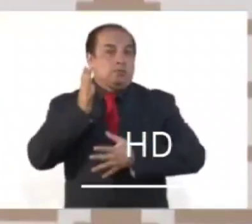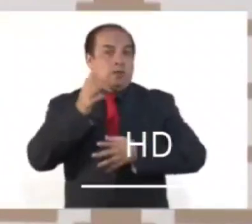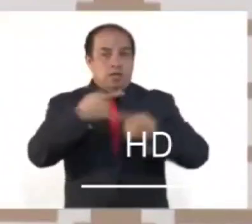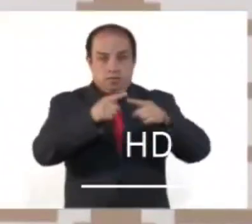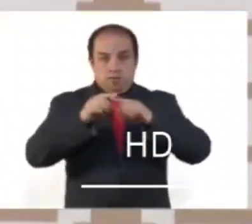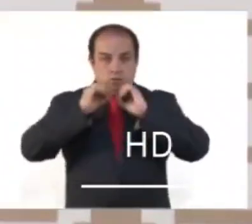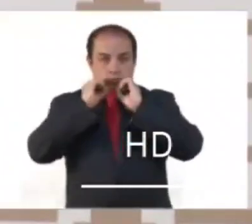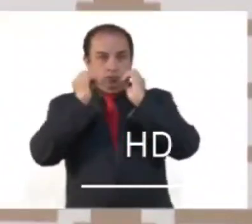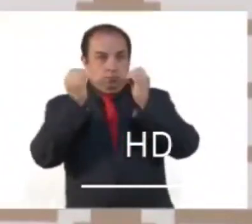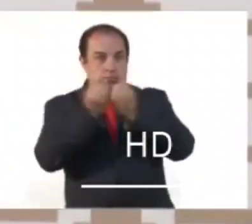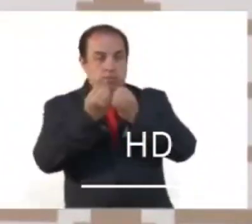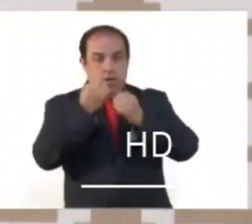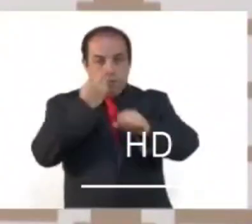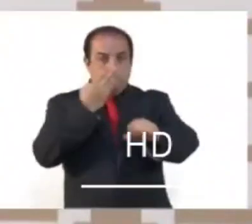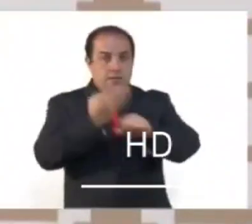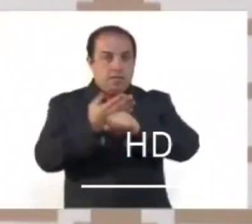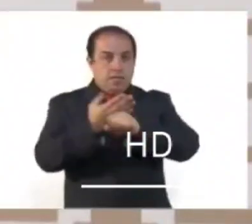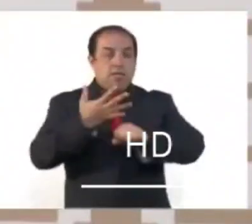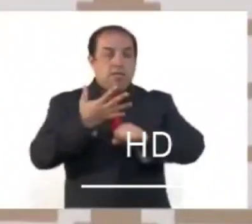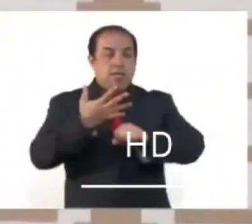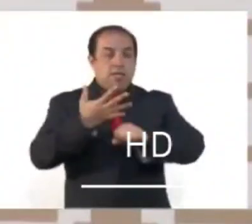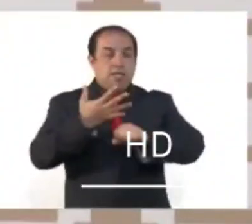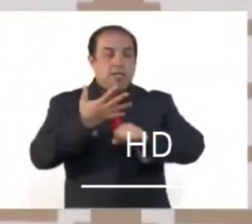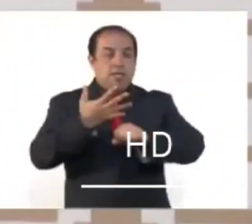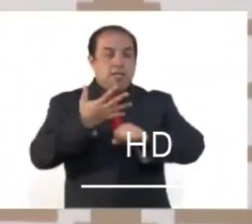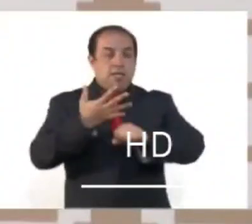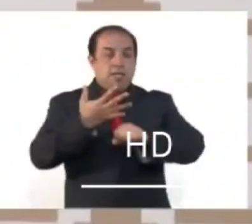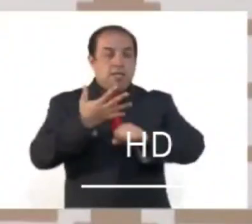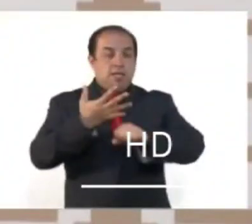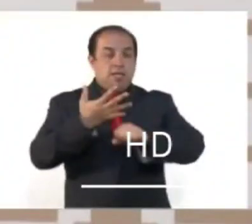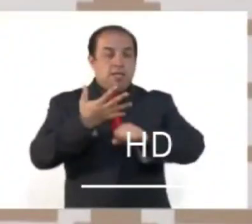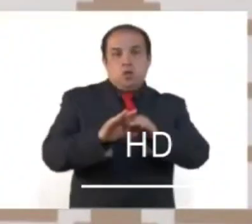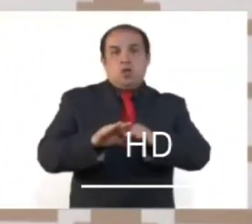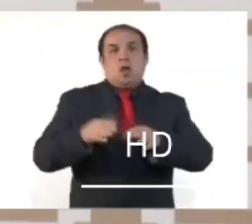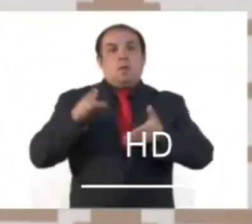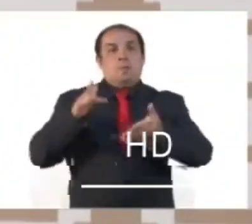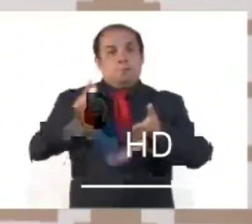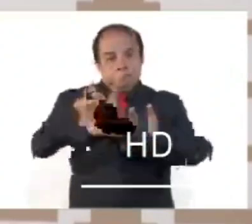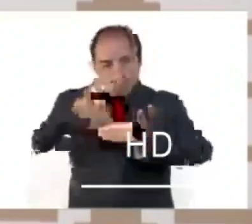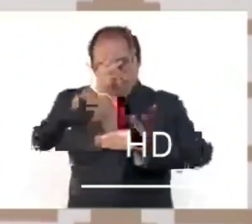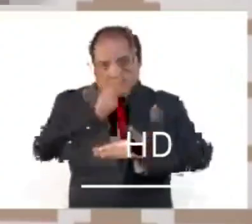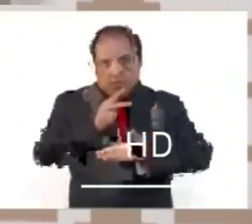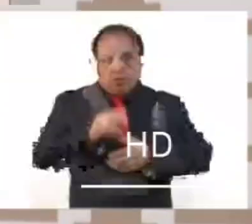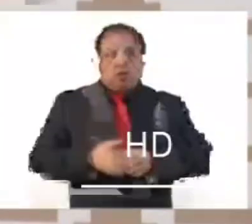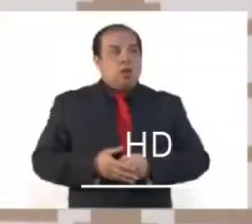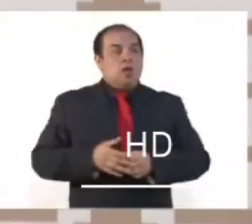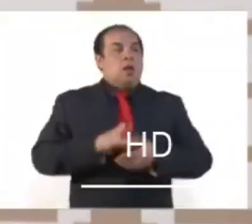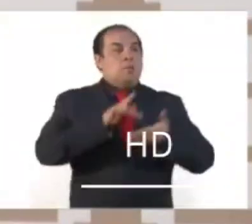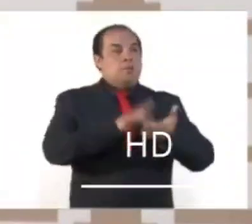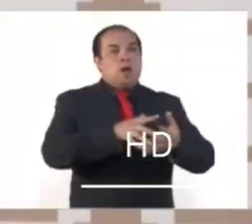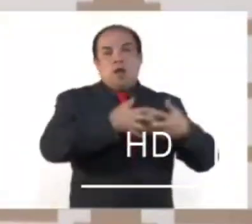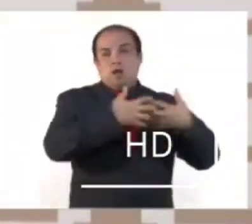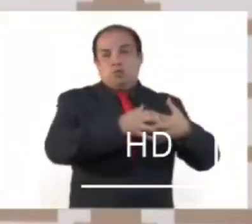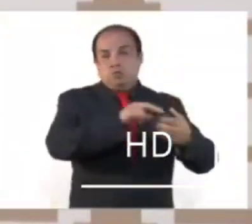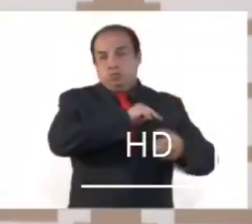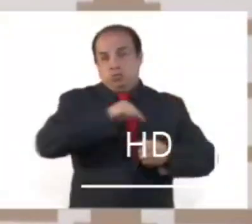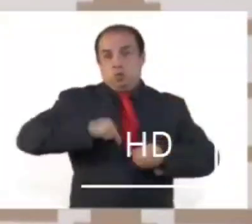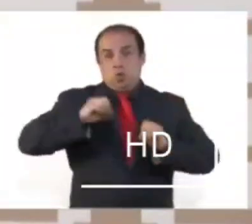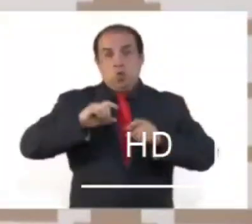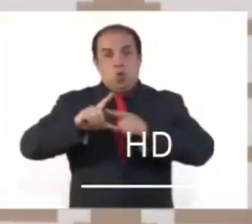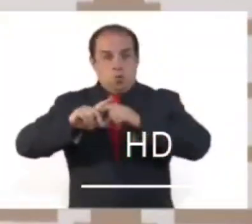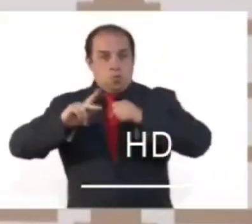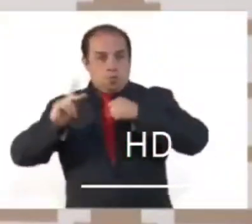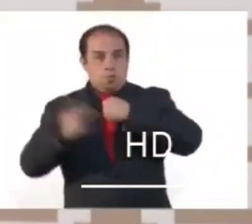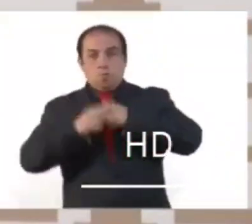una corresponsabilidad para trabajar en conjunto por esta ciudad, por nuestras industrias y por nuestro país. De